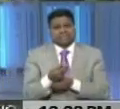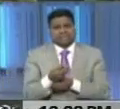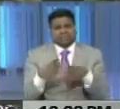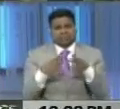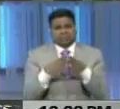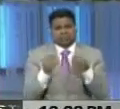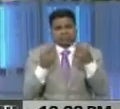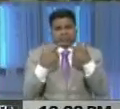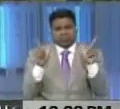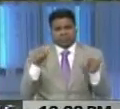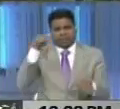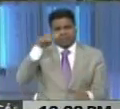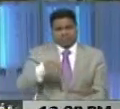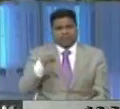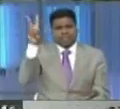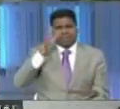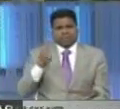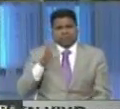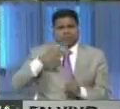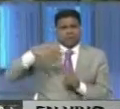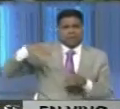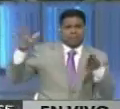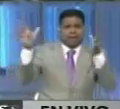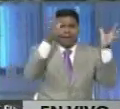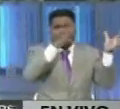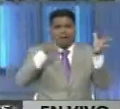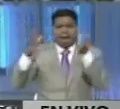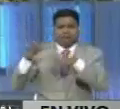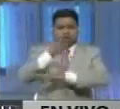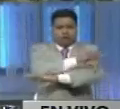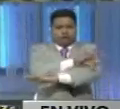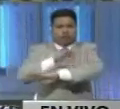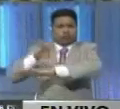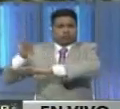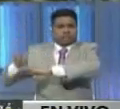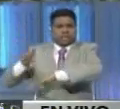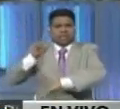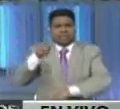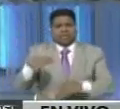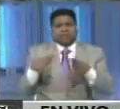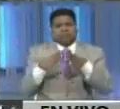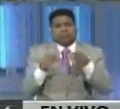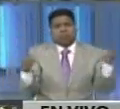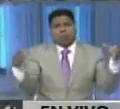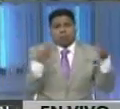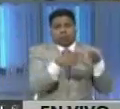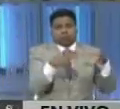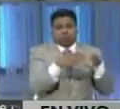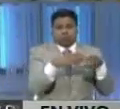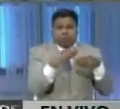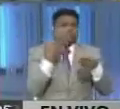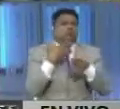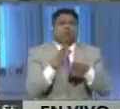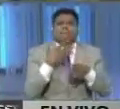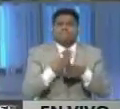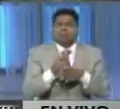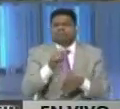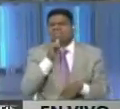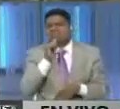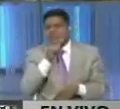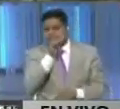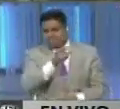nuestro espacio aéreo en nuestra frontera venezolana y todos los grupos generadores sea quien sea y venga de